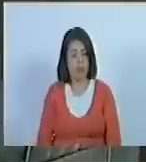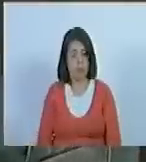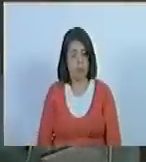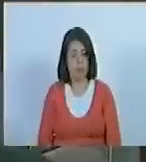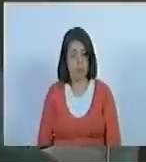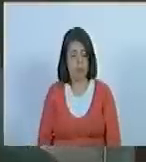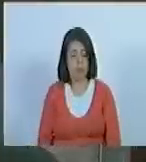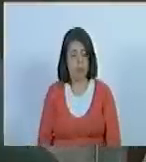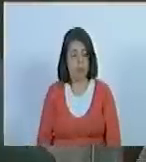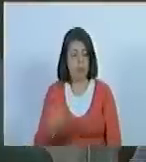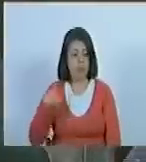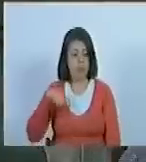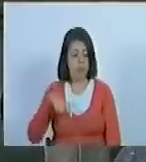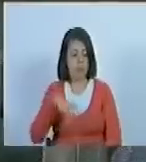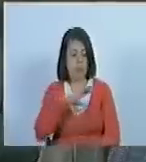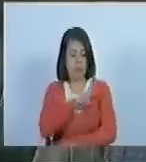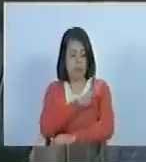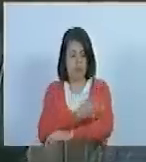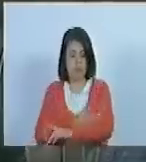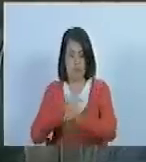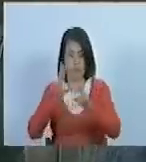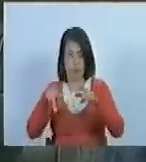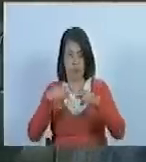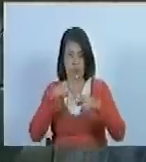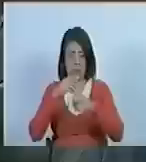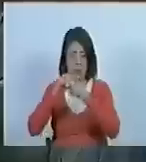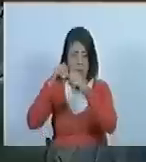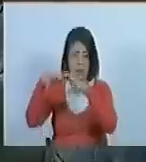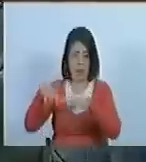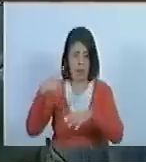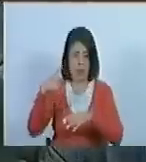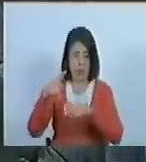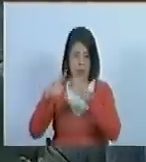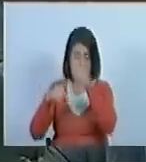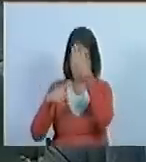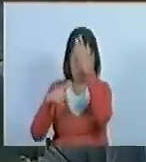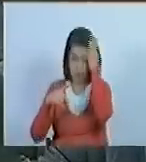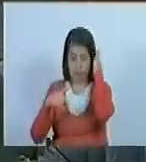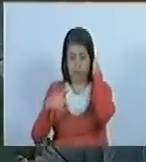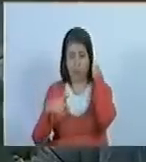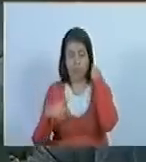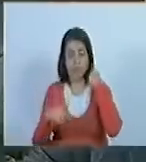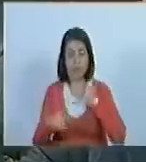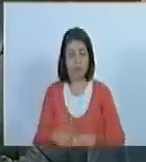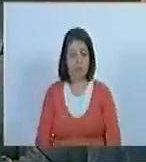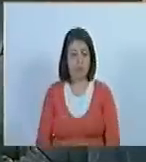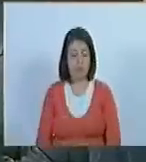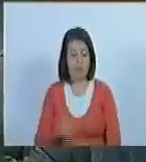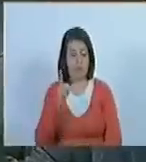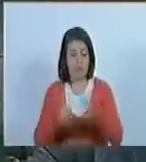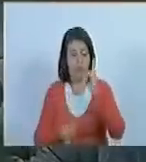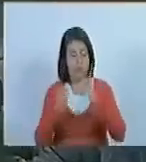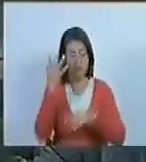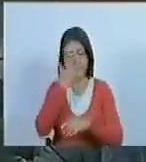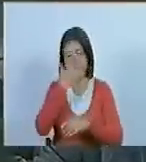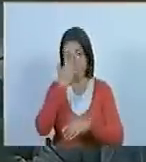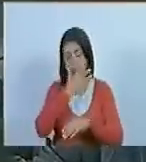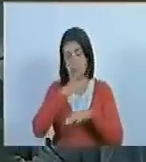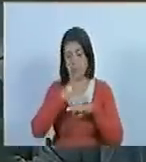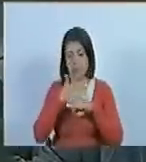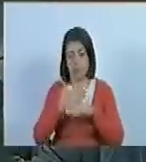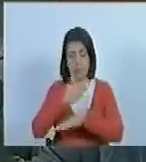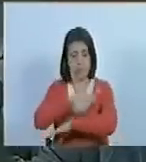Aún teniendo la fuerza, nunca dejes de usar el Estado de Derecho. A veces se cuestiona